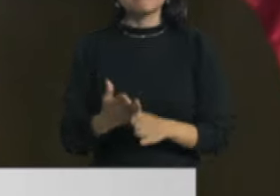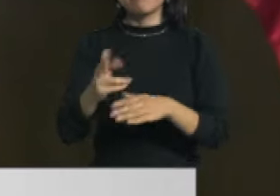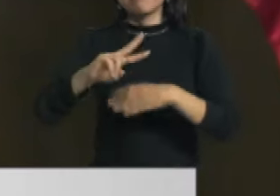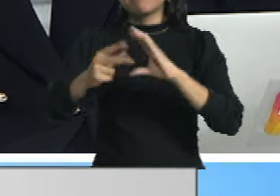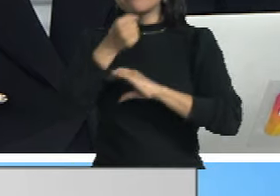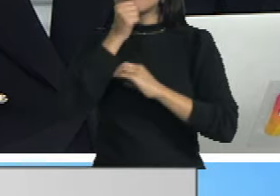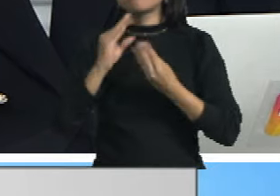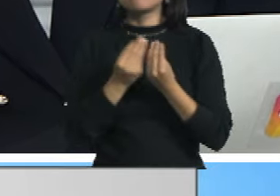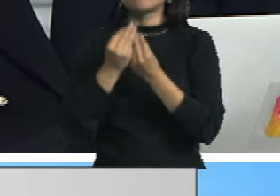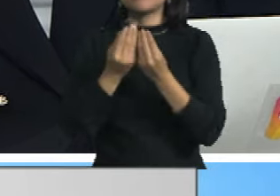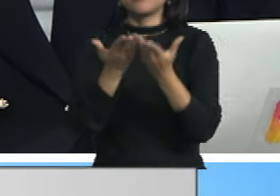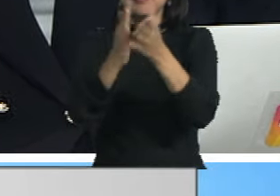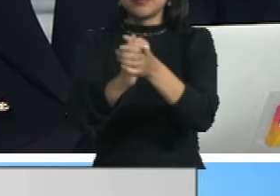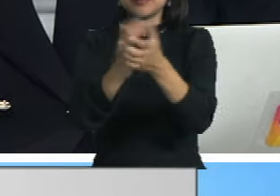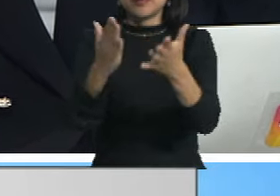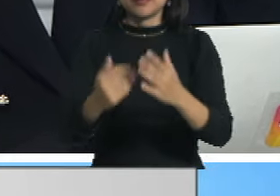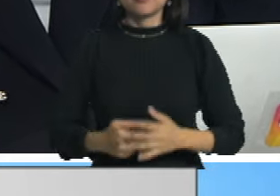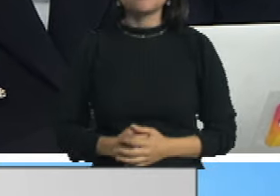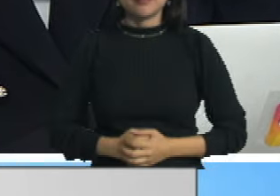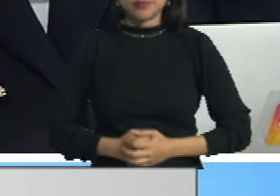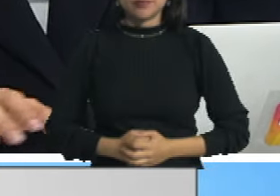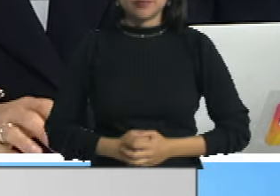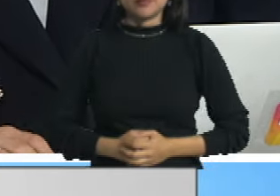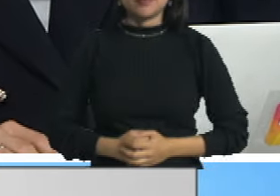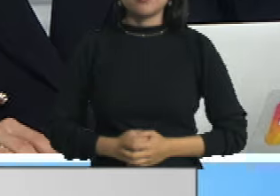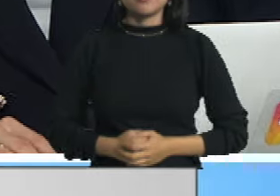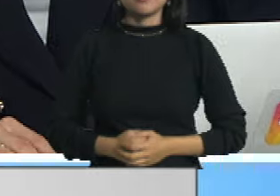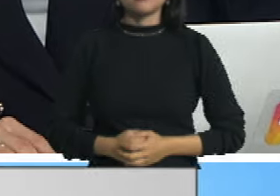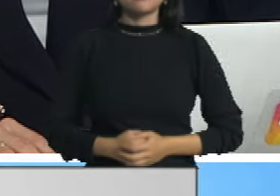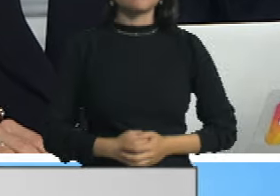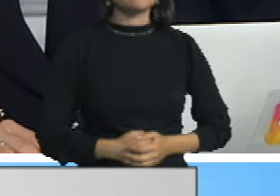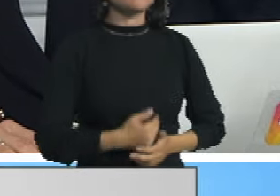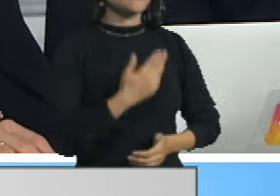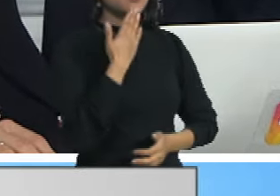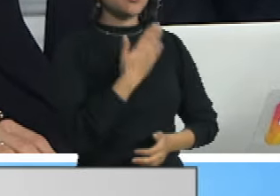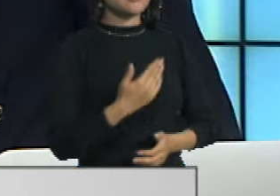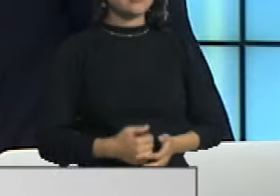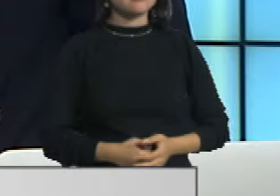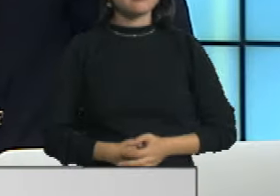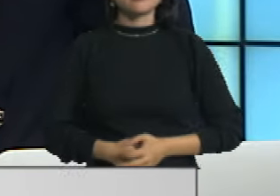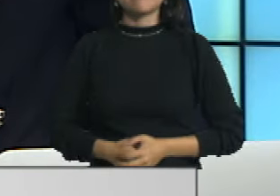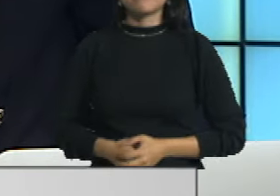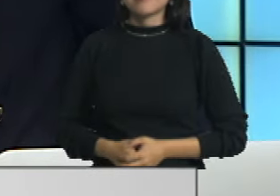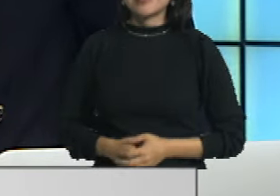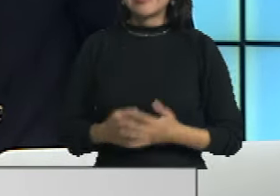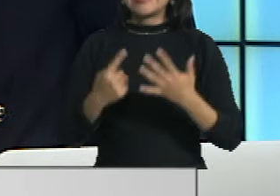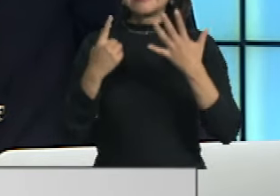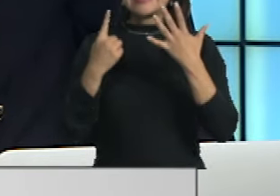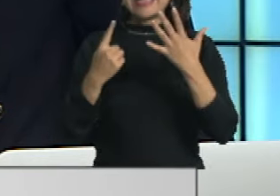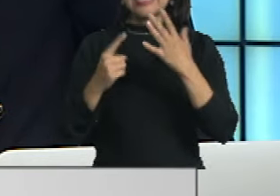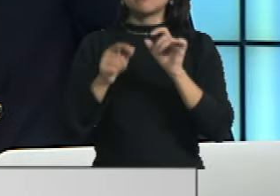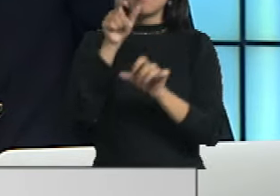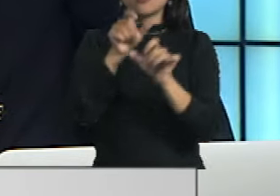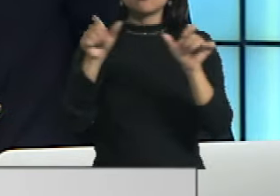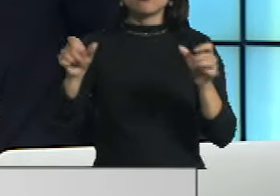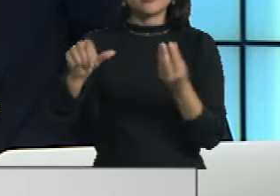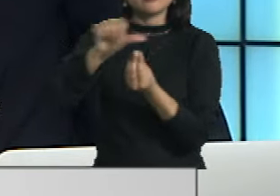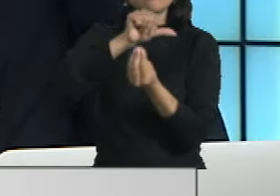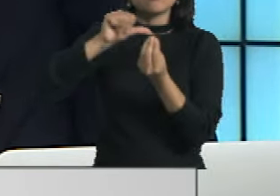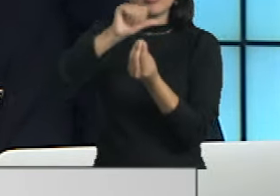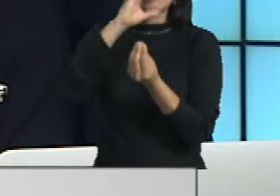Bogotá, desde donde me despido, Nicolás Romero, Noticentro 1 CMI. Nicolás, muchísimas gracias. 6 colombianas, entre ellas 2